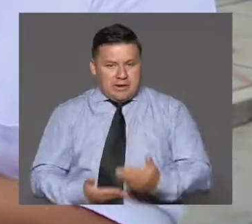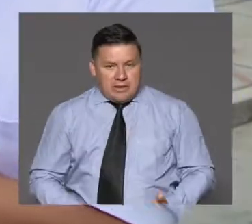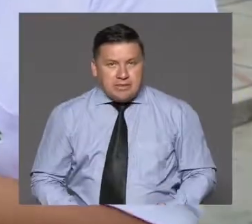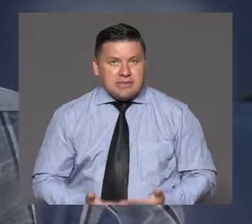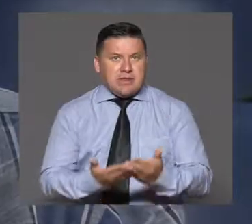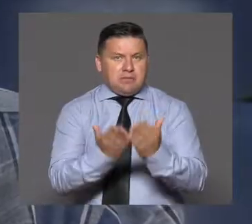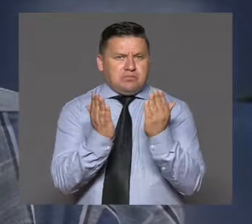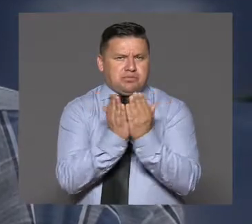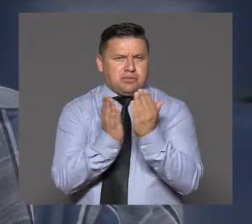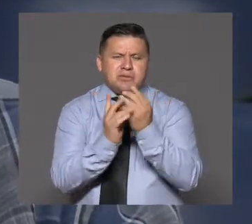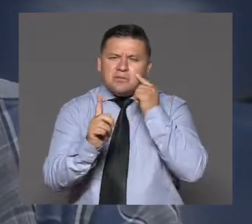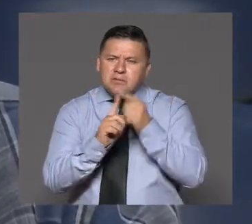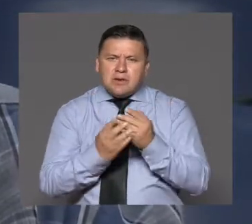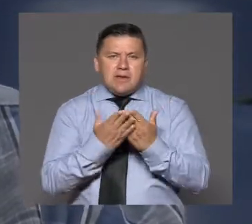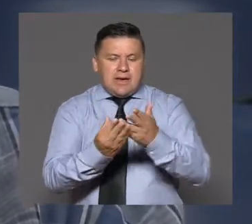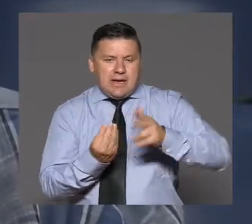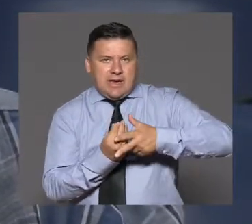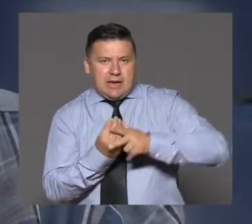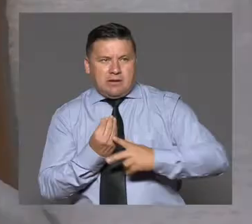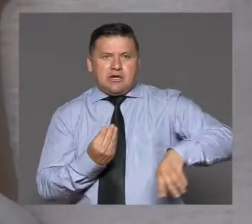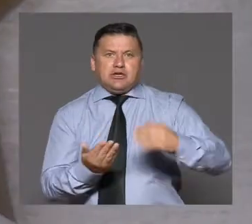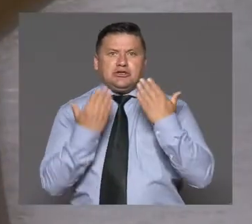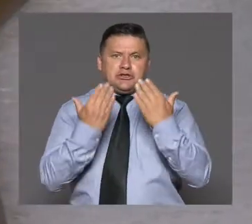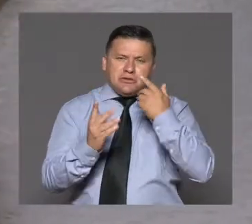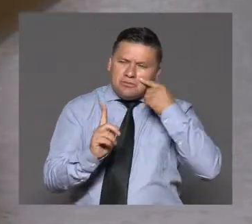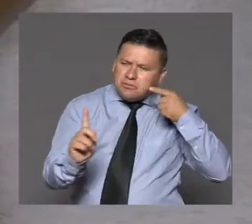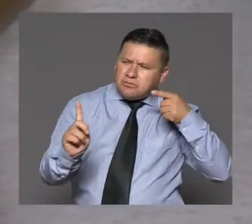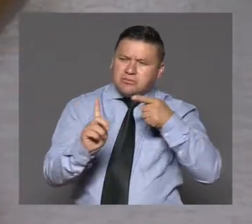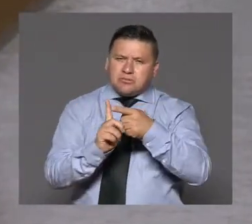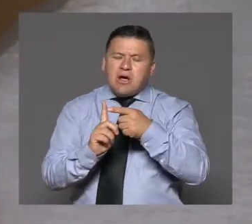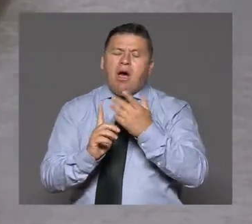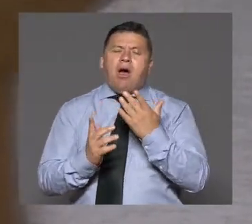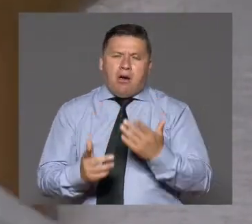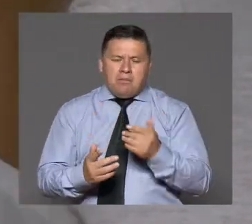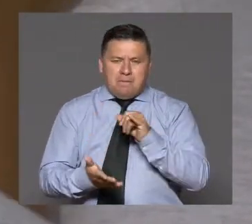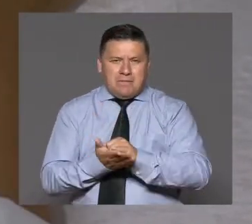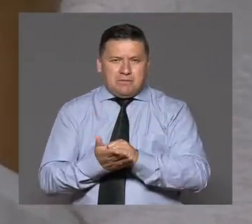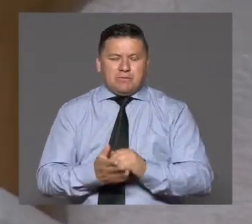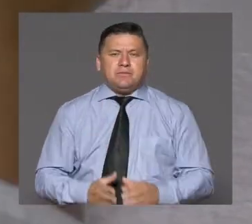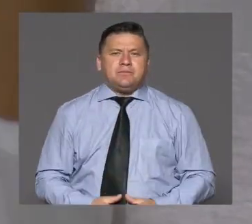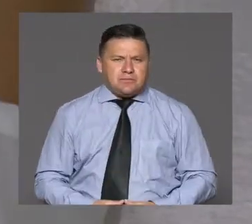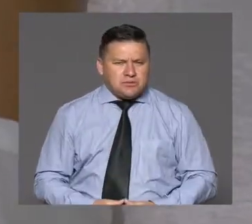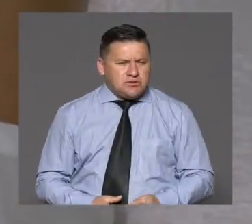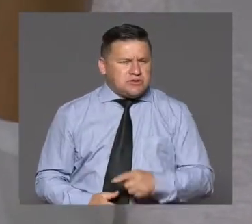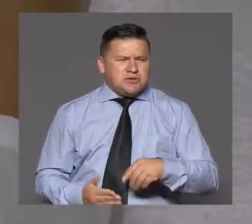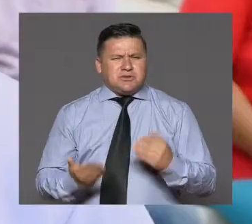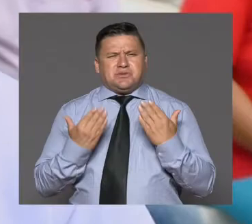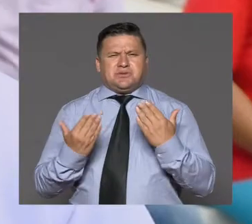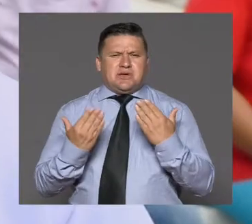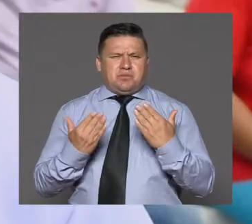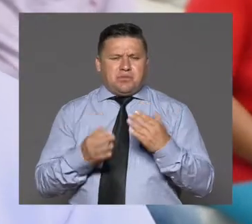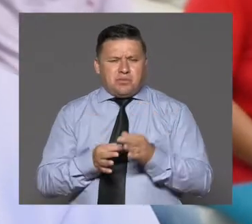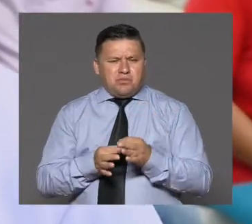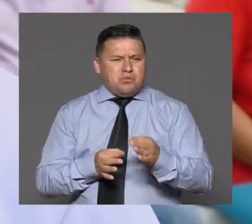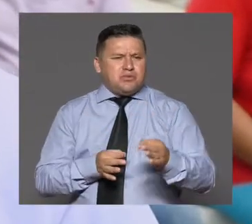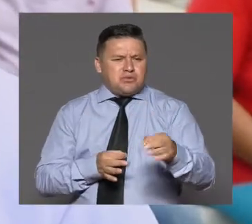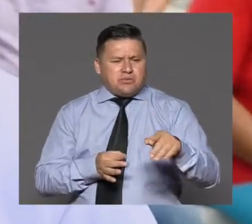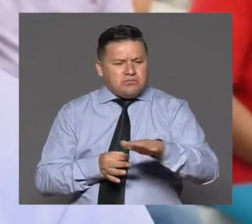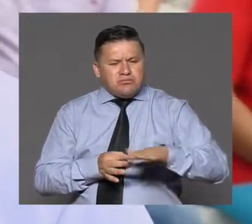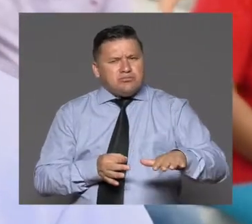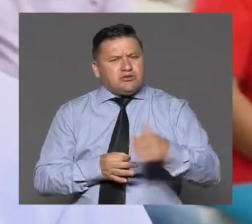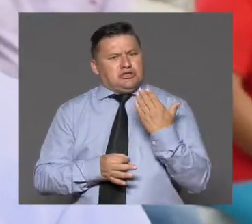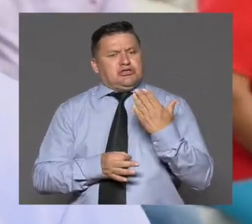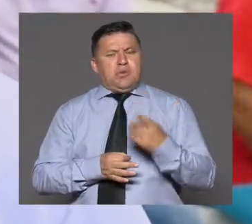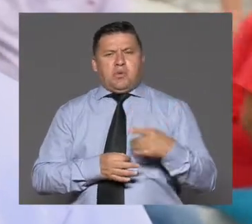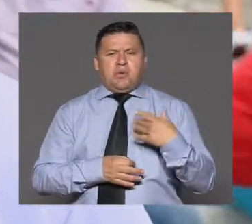desde la academia para brindar herramientas que permitan direccionar de manera óptima los mismos. Una gran ventaja que tiene este municipio, porque